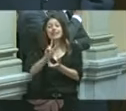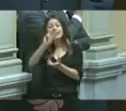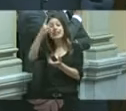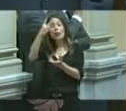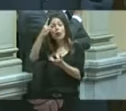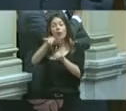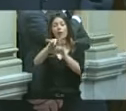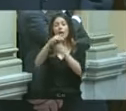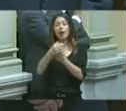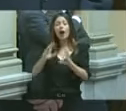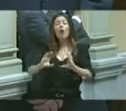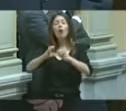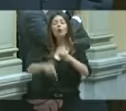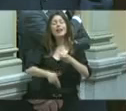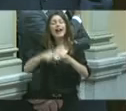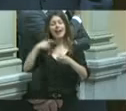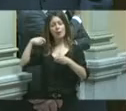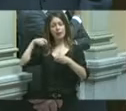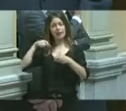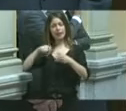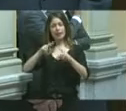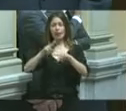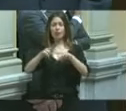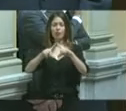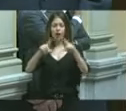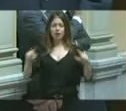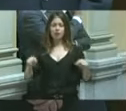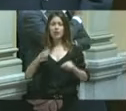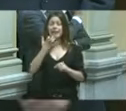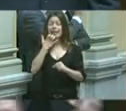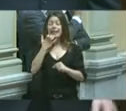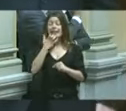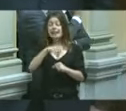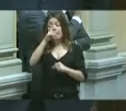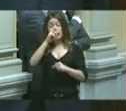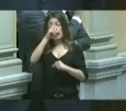honor de hablar en la Junta General como presidente del Principado. Si repasamos lo dicho,